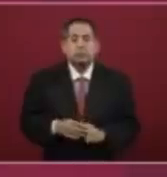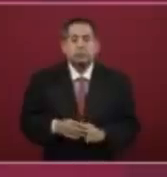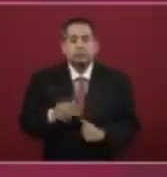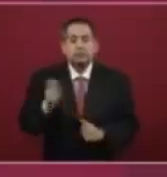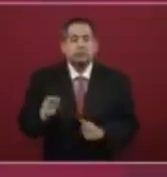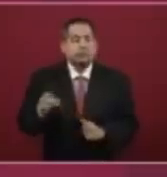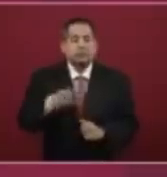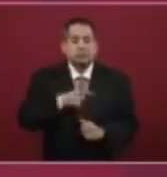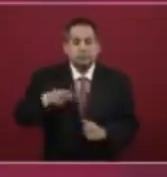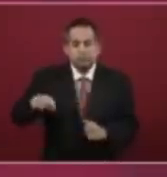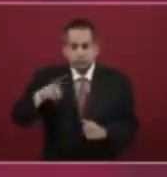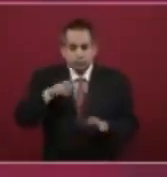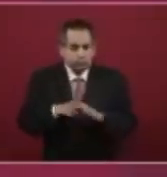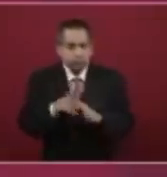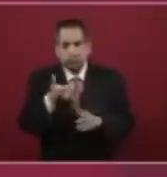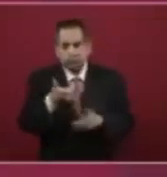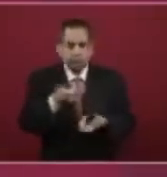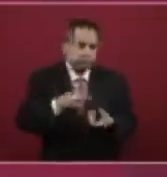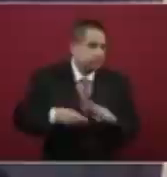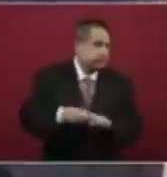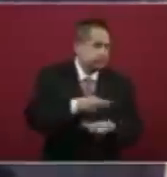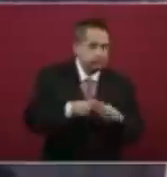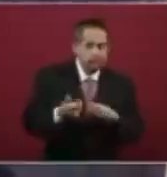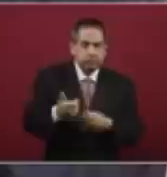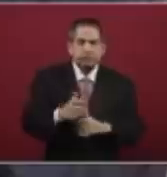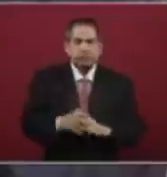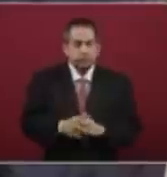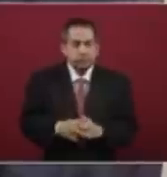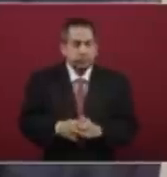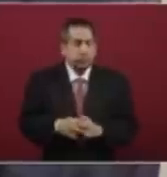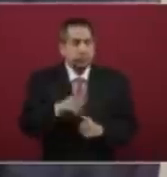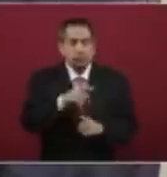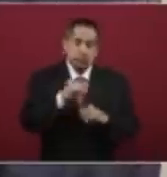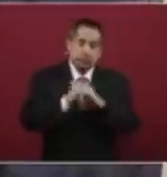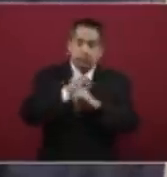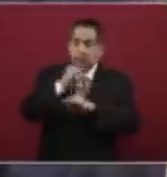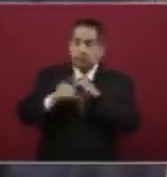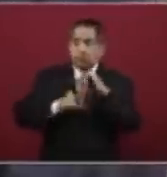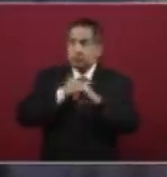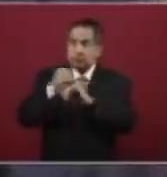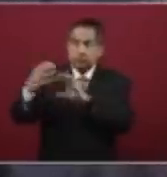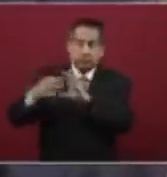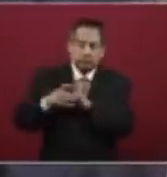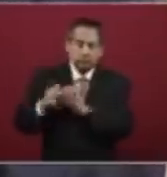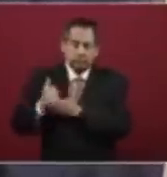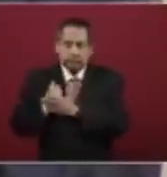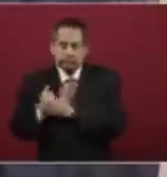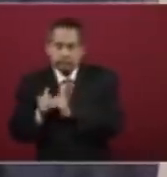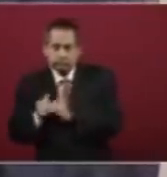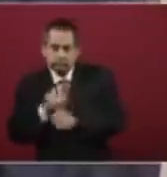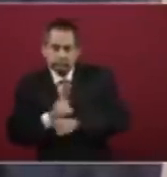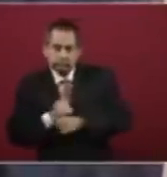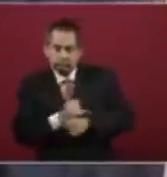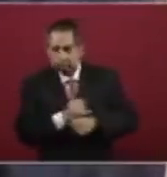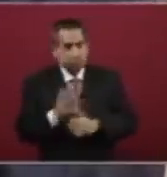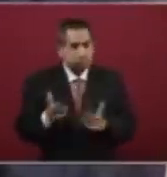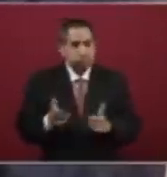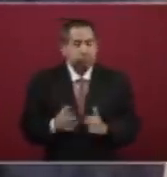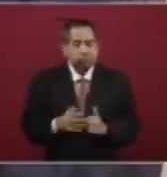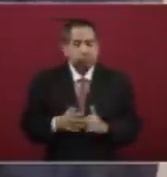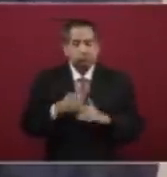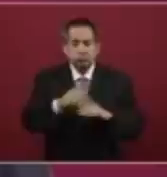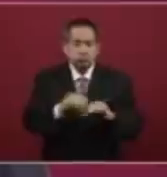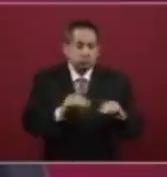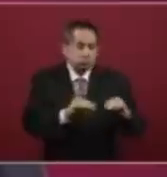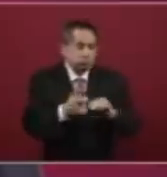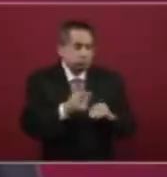tiene que ver con el manejo del dinero y hay cooperación internacional en todos estos casos sobre el movimiento